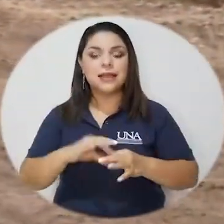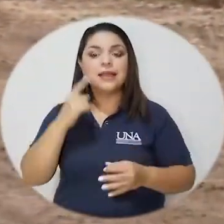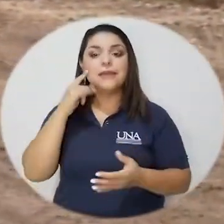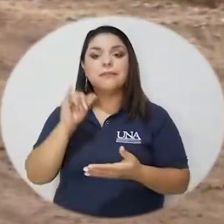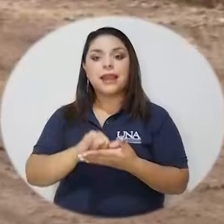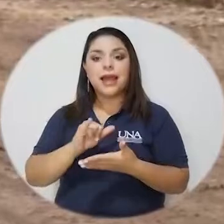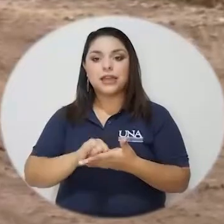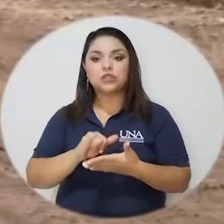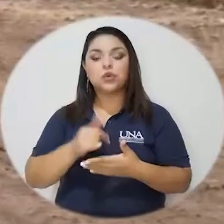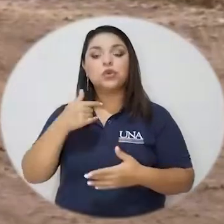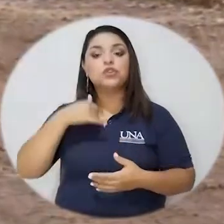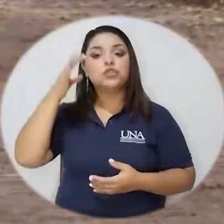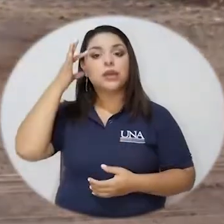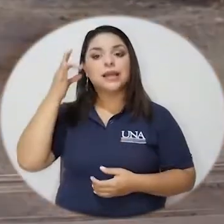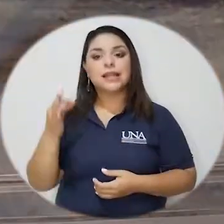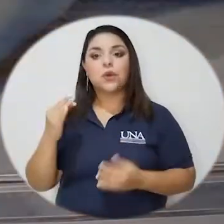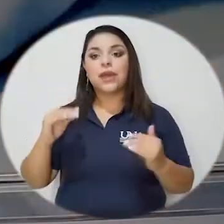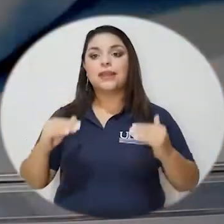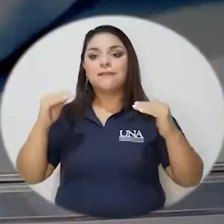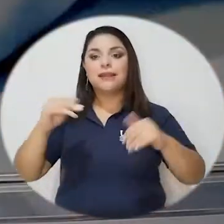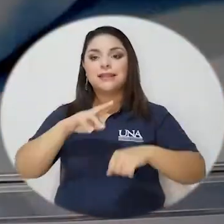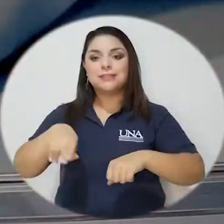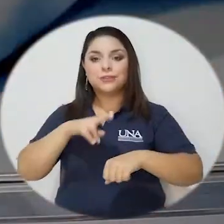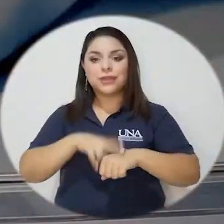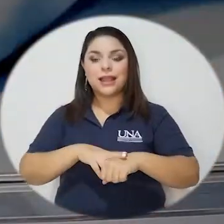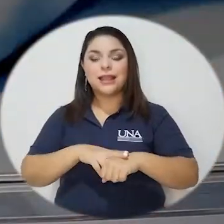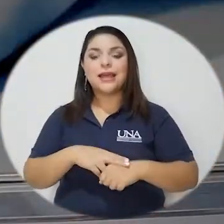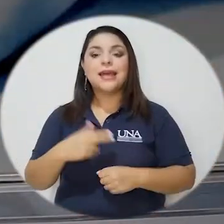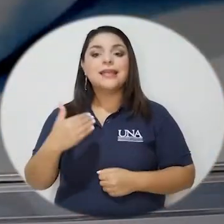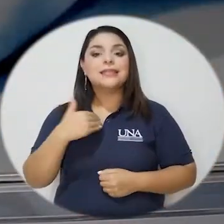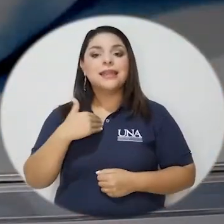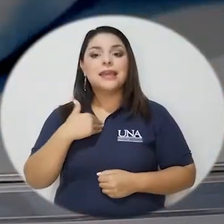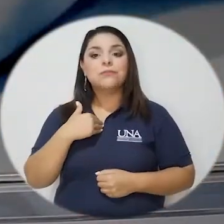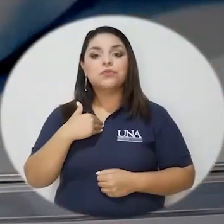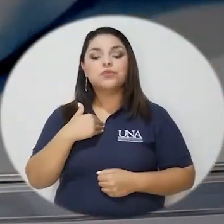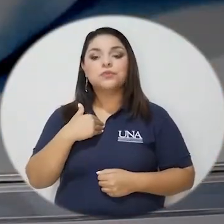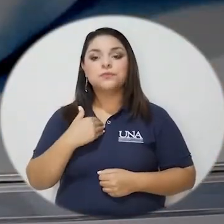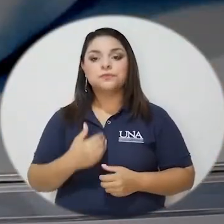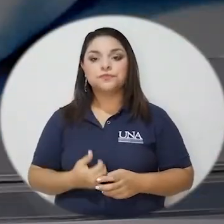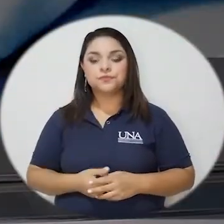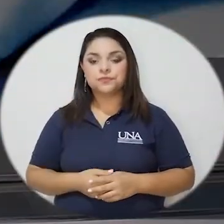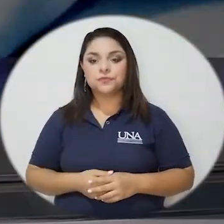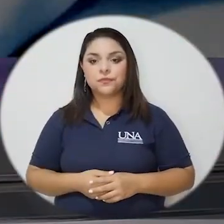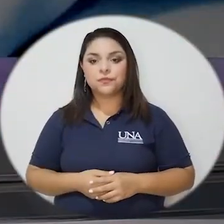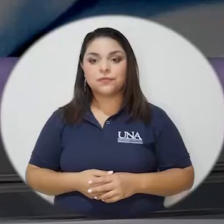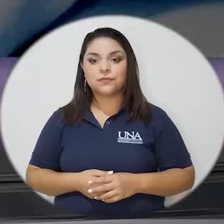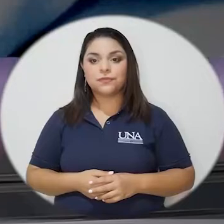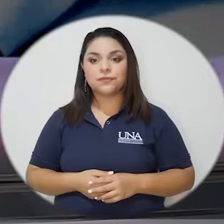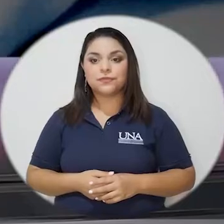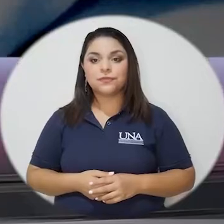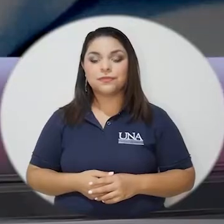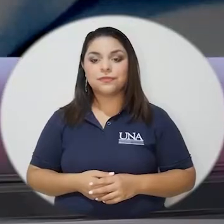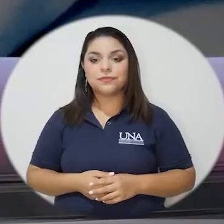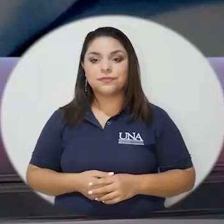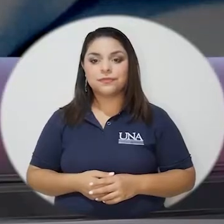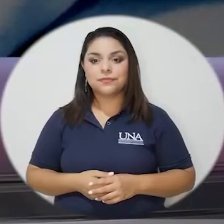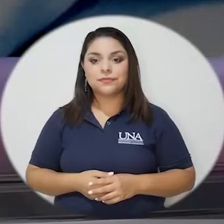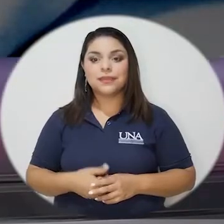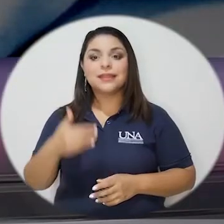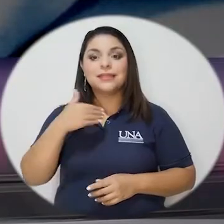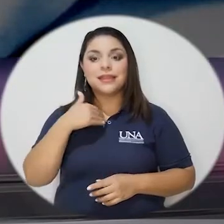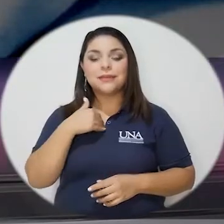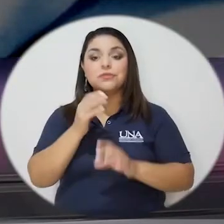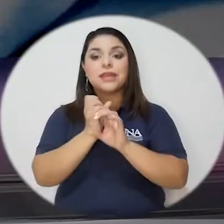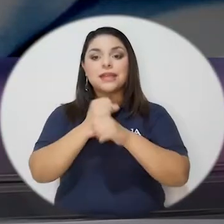y para eso creo que a nivel nacional tenemos, no una sola palabra, yo la voy a reafirmar, o sea, tenemos